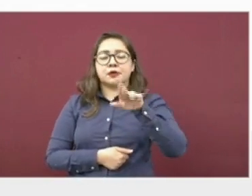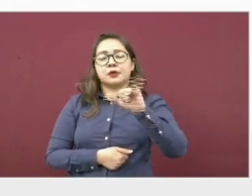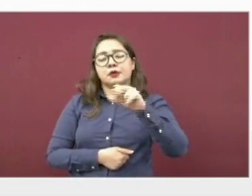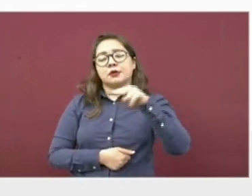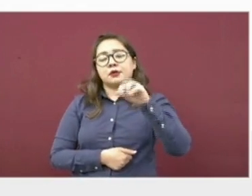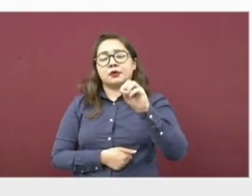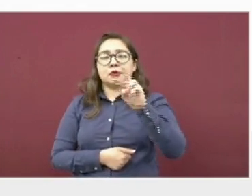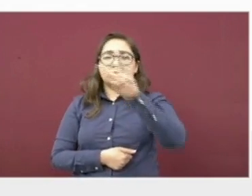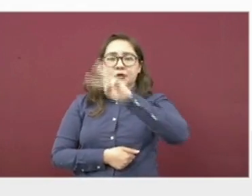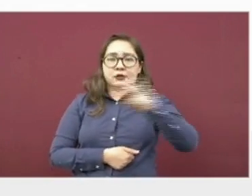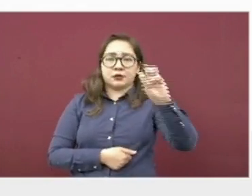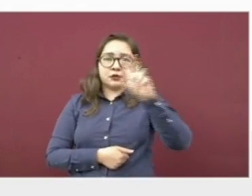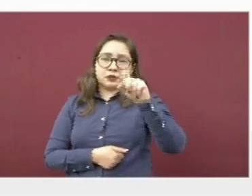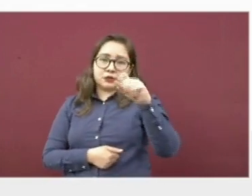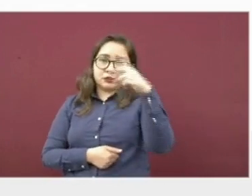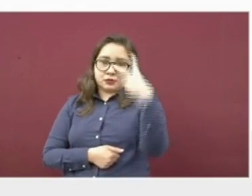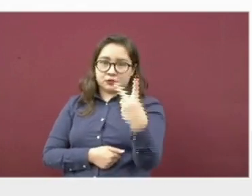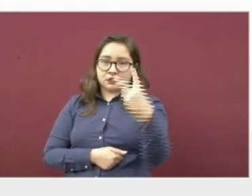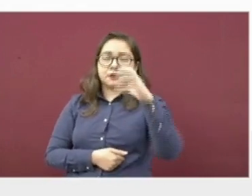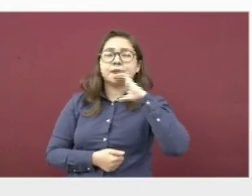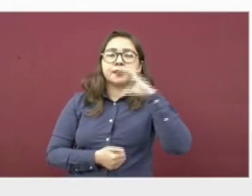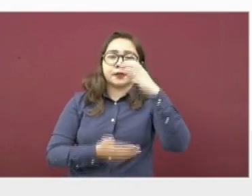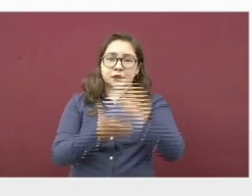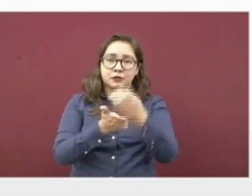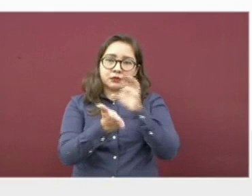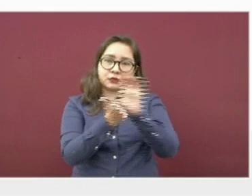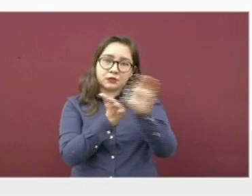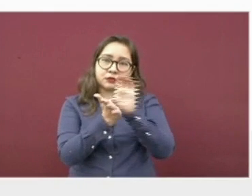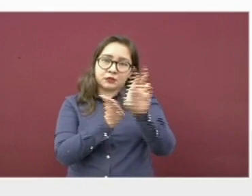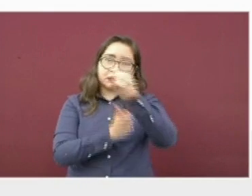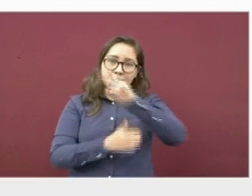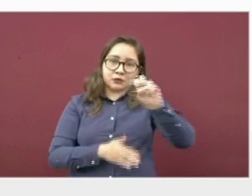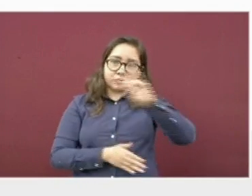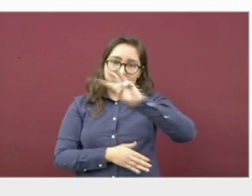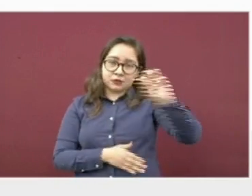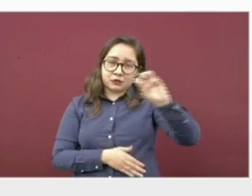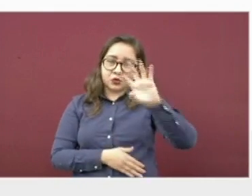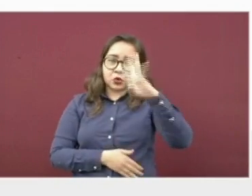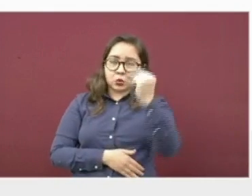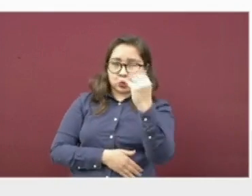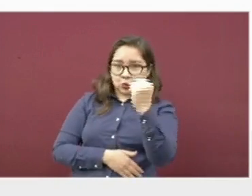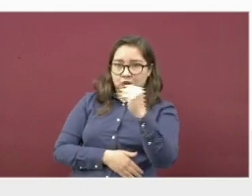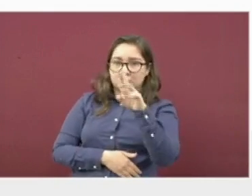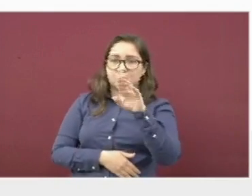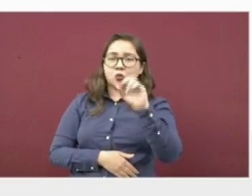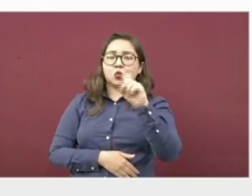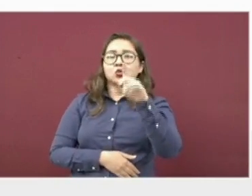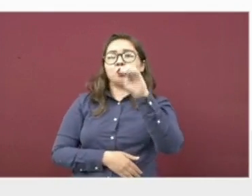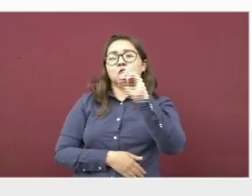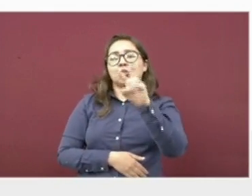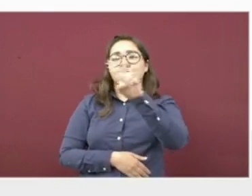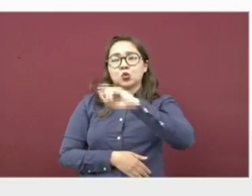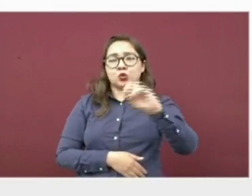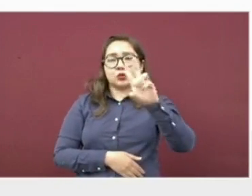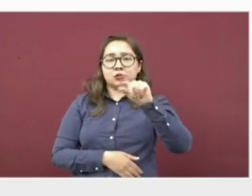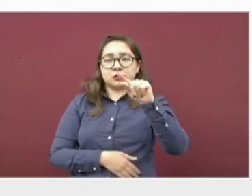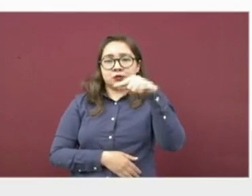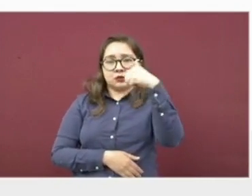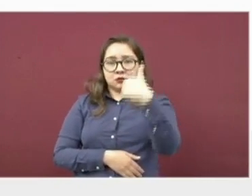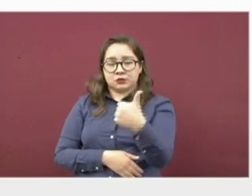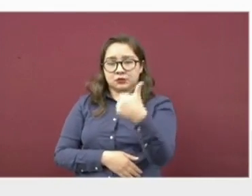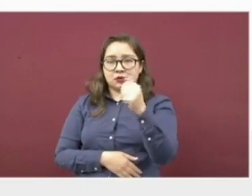Escobedo, 322. Coatepec, 309. Úrsulo Galván,